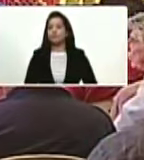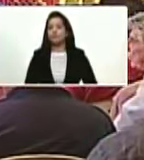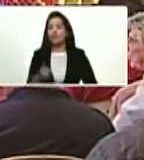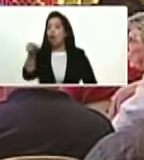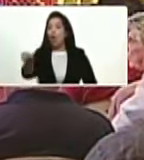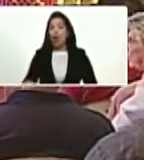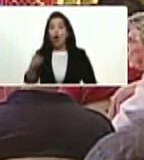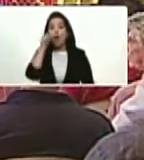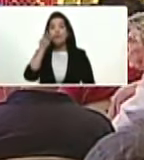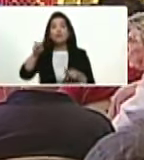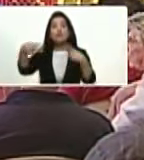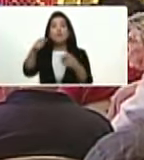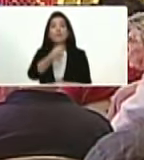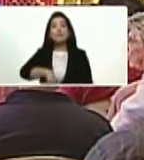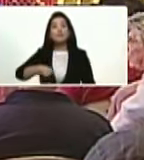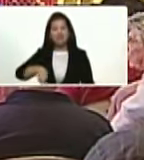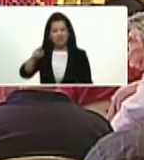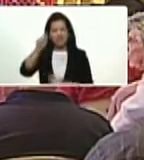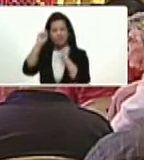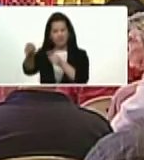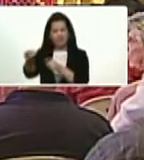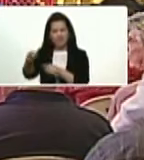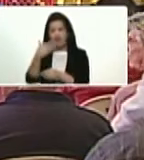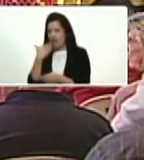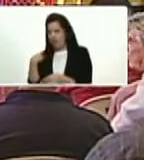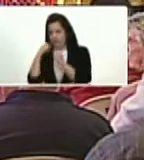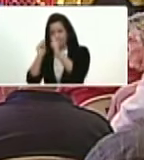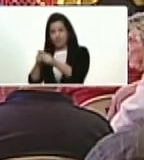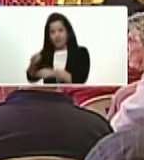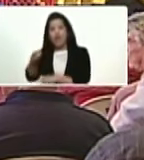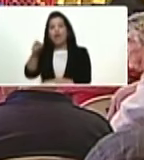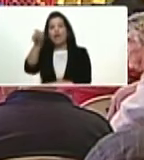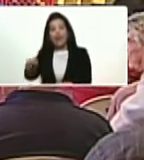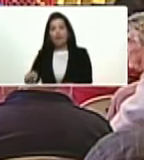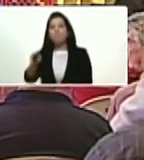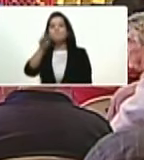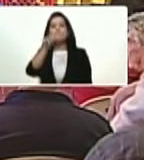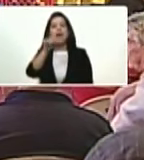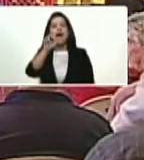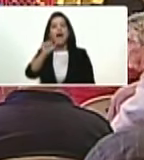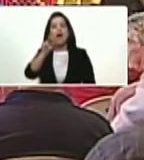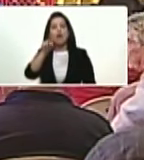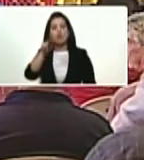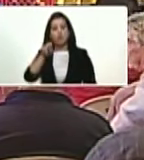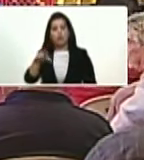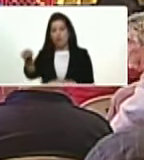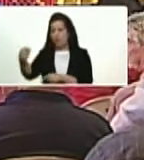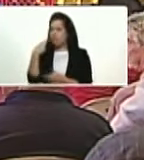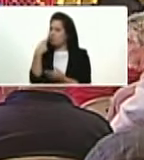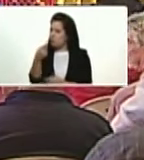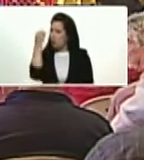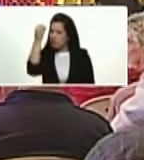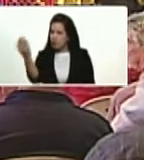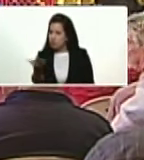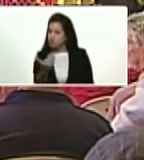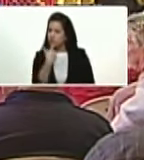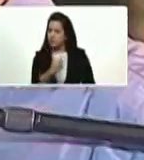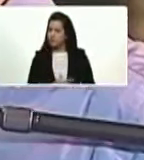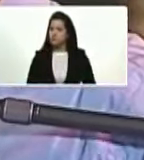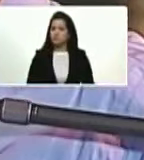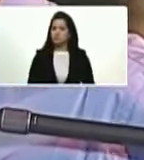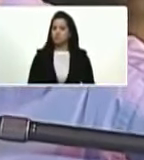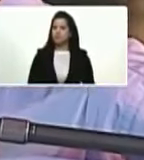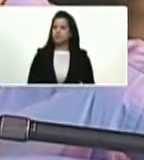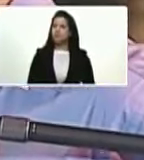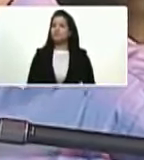nuevo presidente de la Corporación Nacional Productiva del Sistema Nacional de Empresas Socialistas. Un